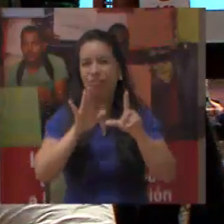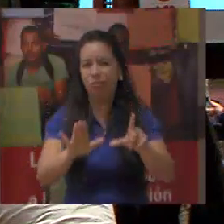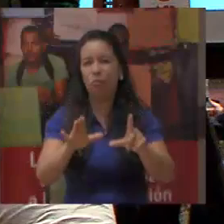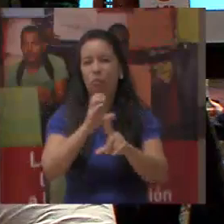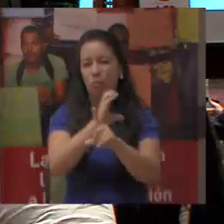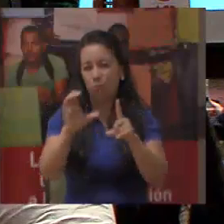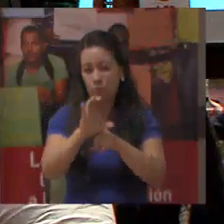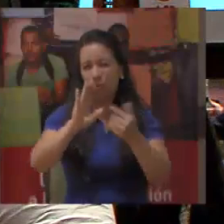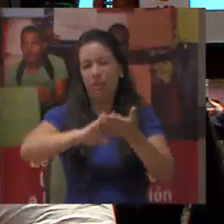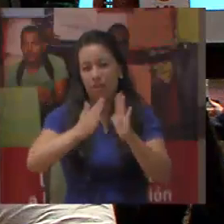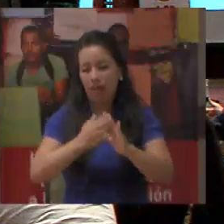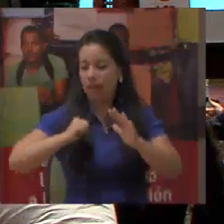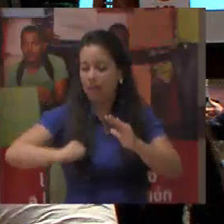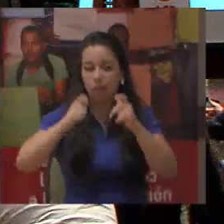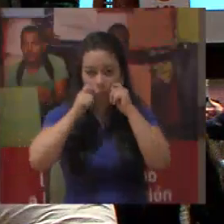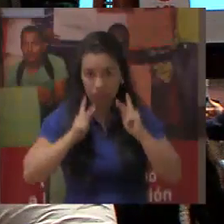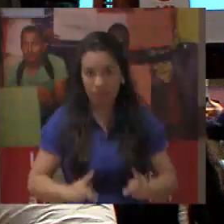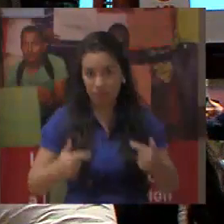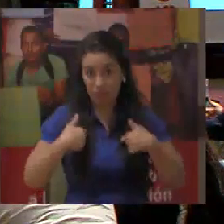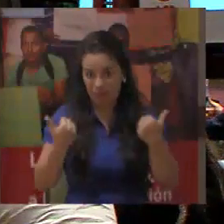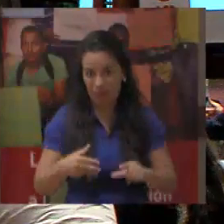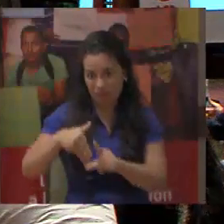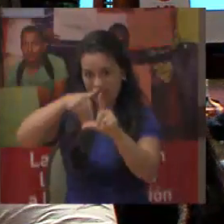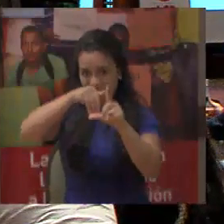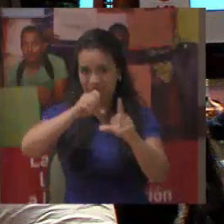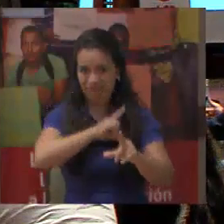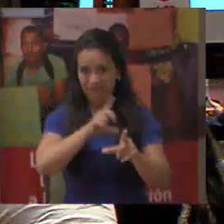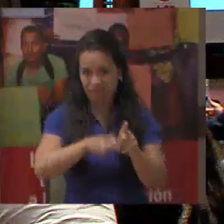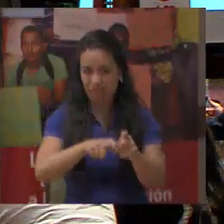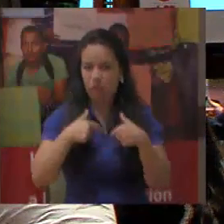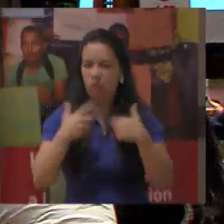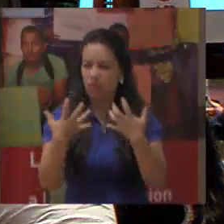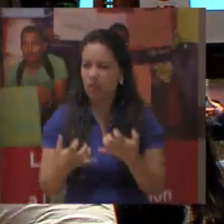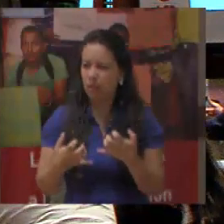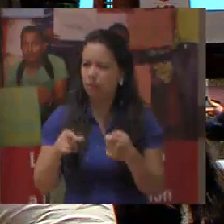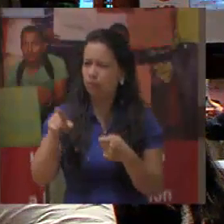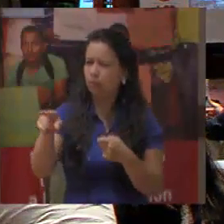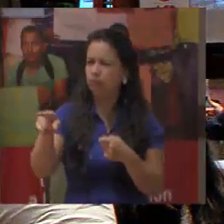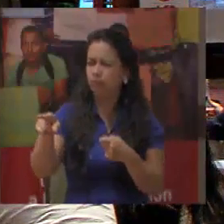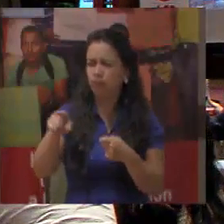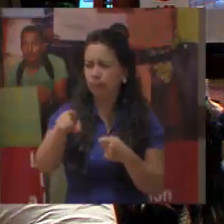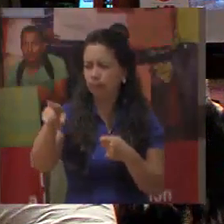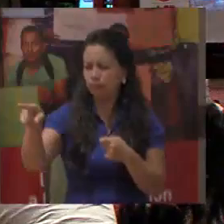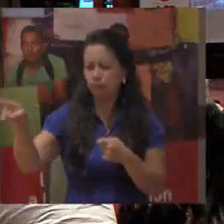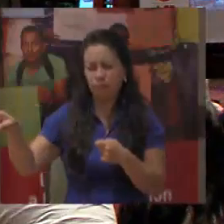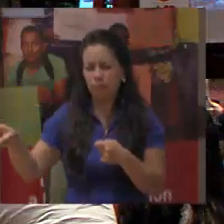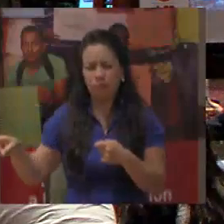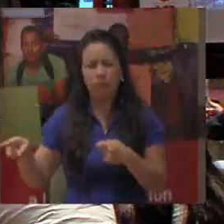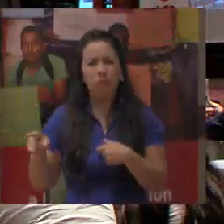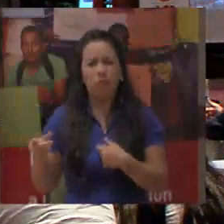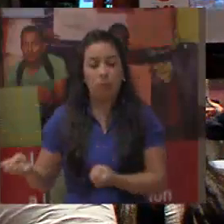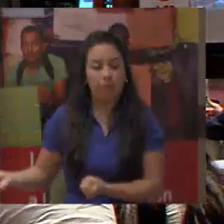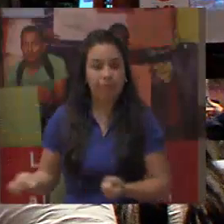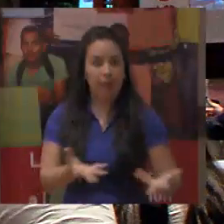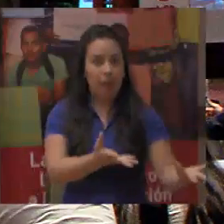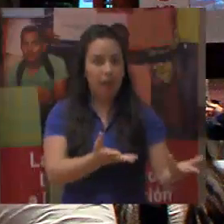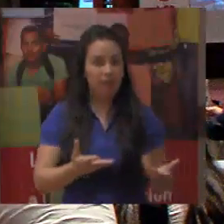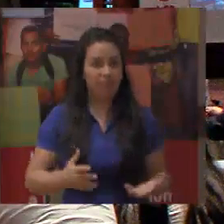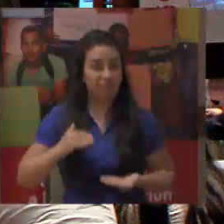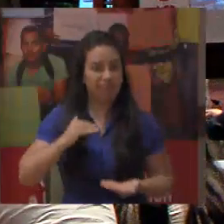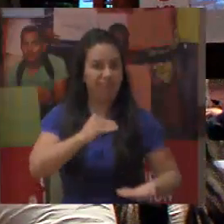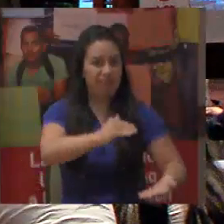Cultura de Paz, en fin, decidí enfocarme en que yo quería que mis hijos se sintieran orgullosos de mí, no por lo que yo les pongo en la mesa o por qué los pongo a